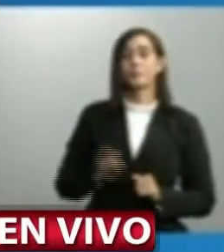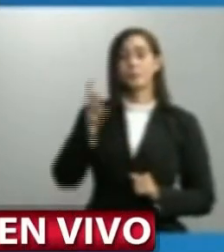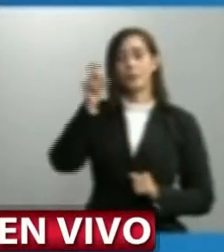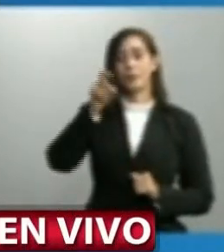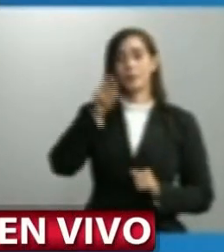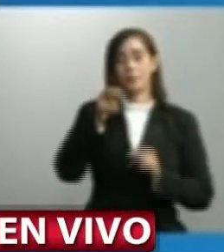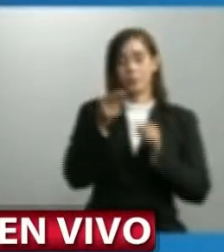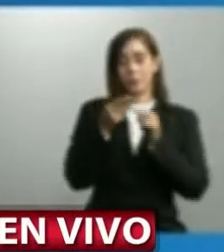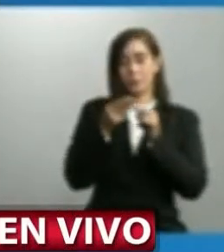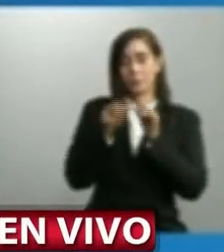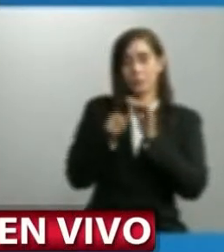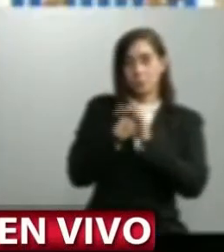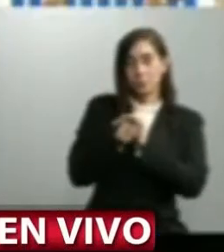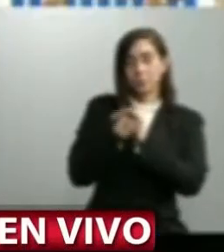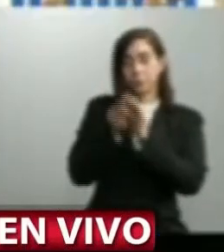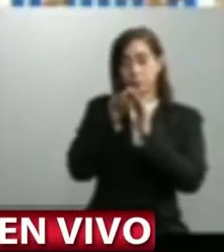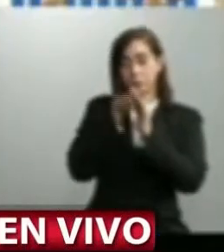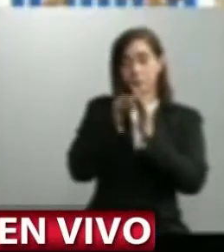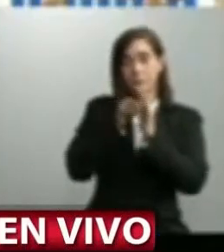rápida como quisiéramos.